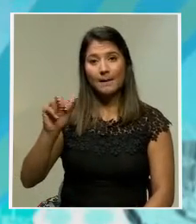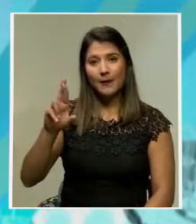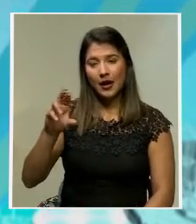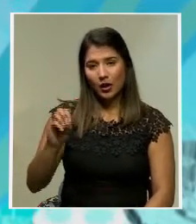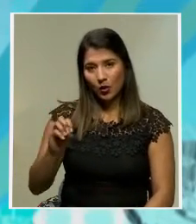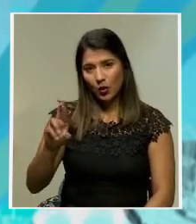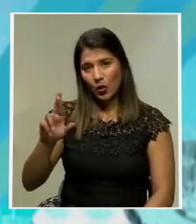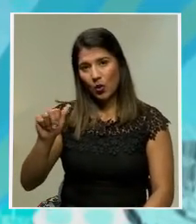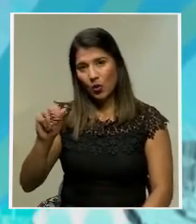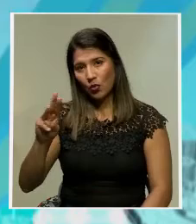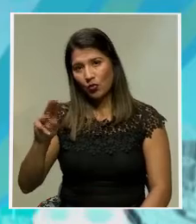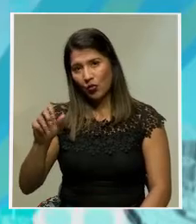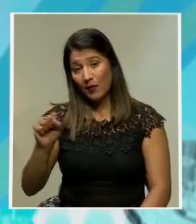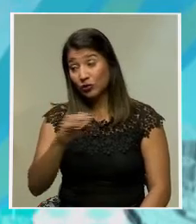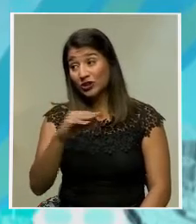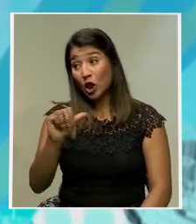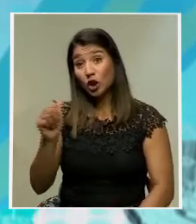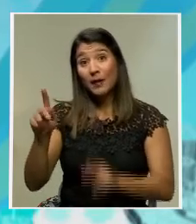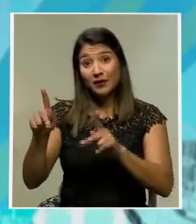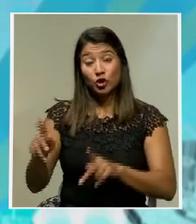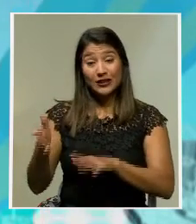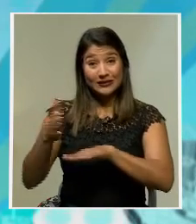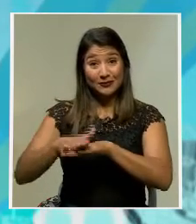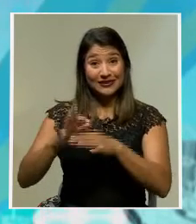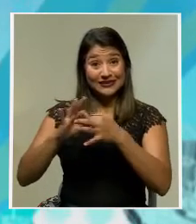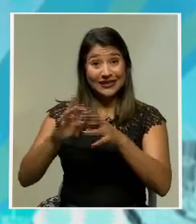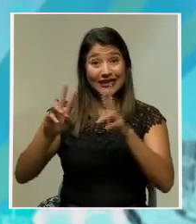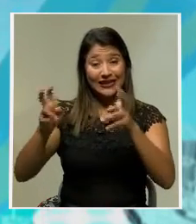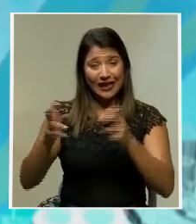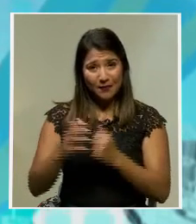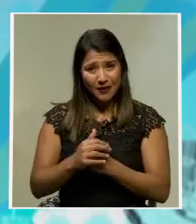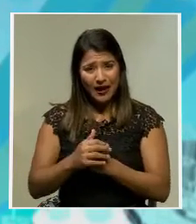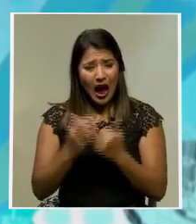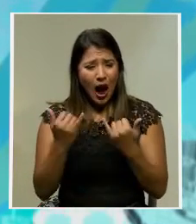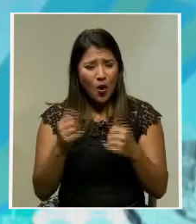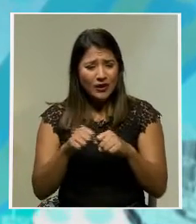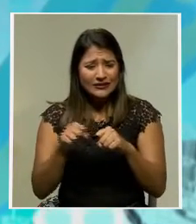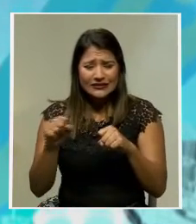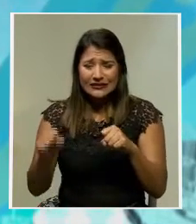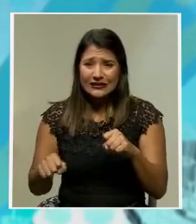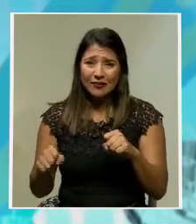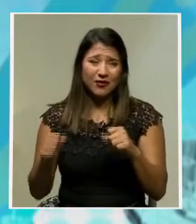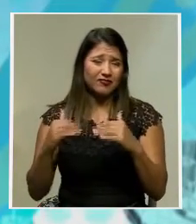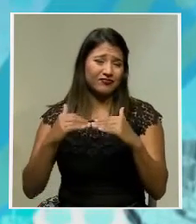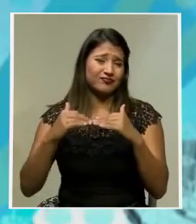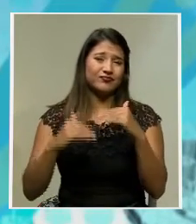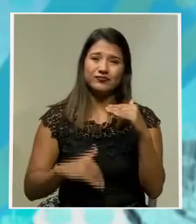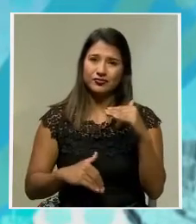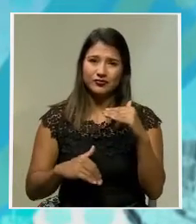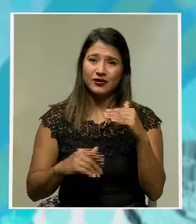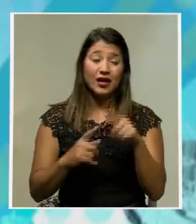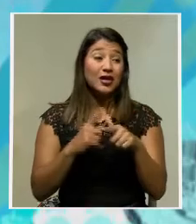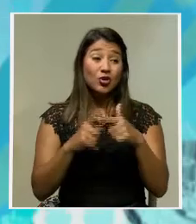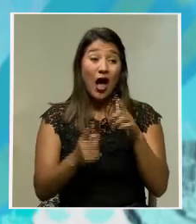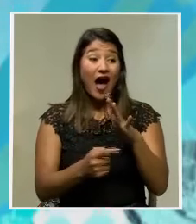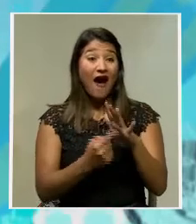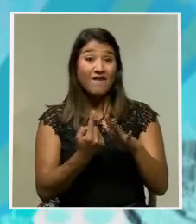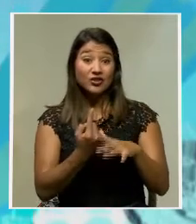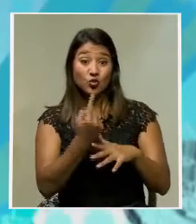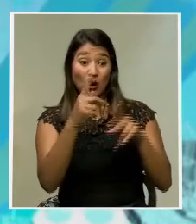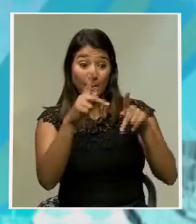otros expertos de la materia, ha generado tanta desigualdad que aún personas recibiendo varias